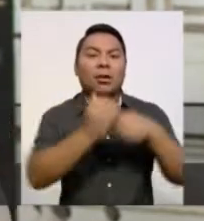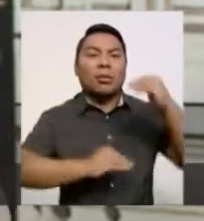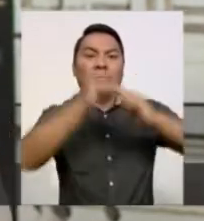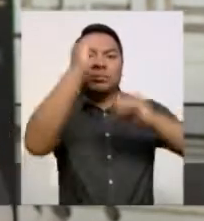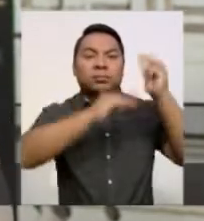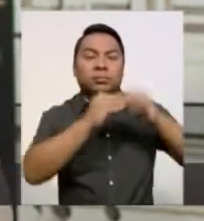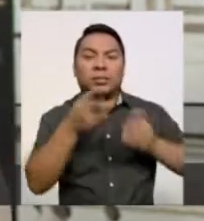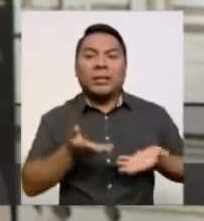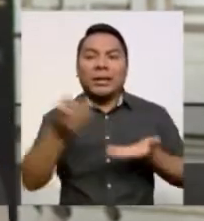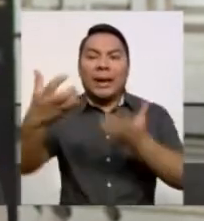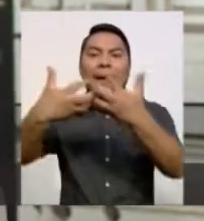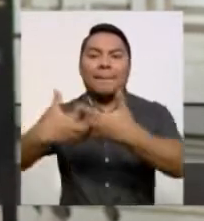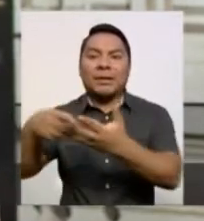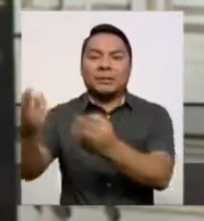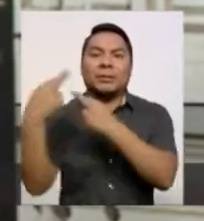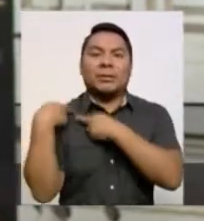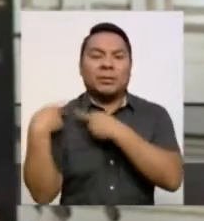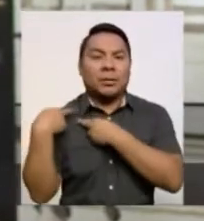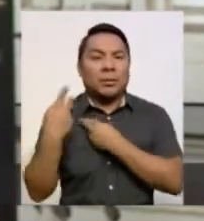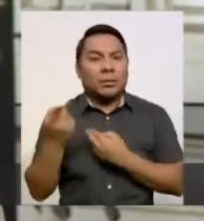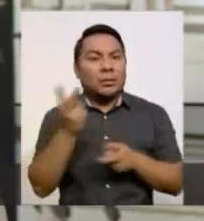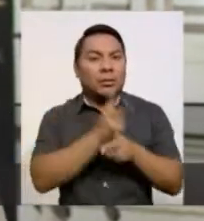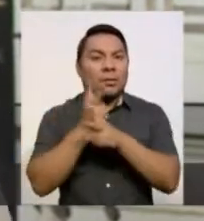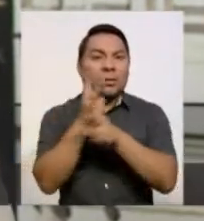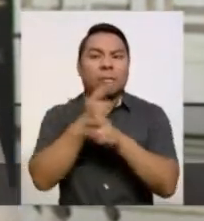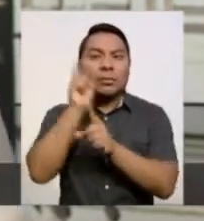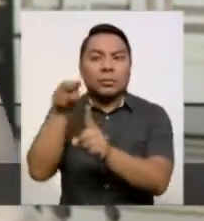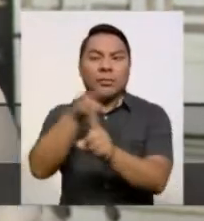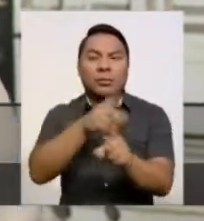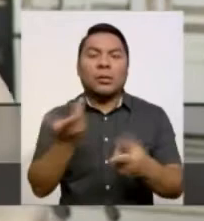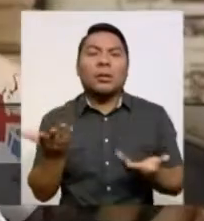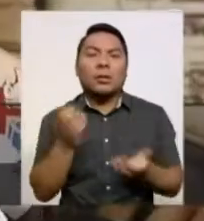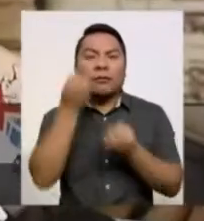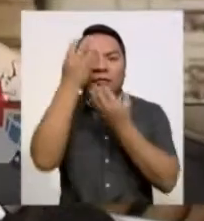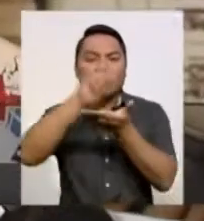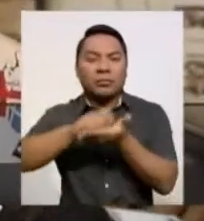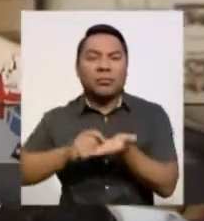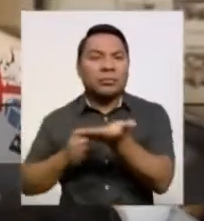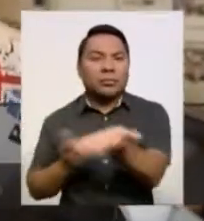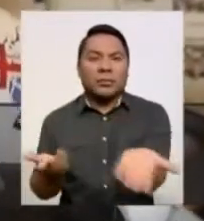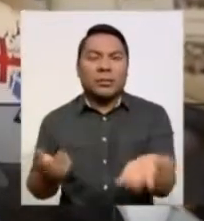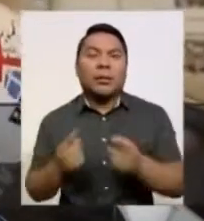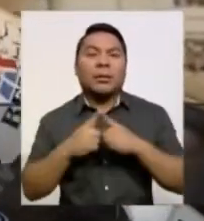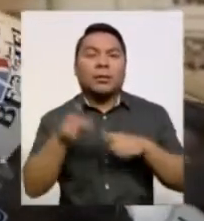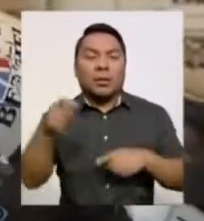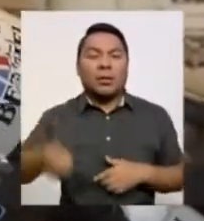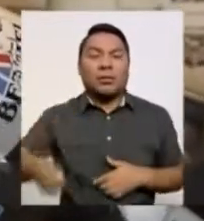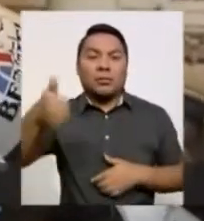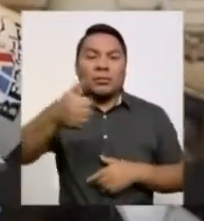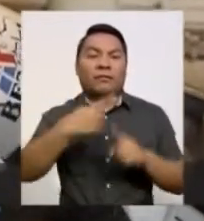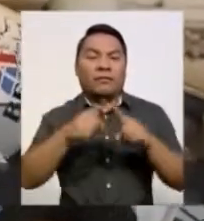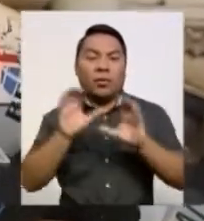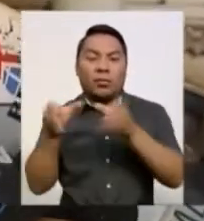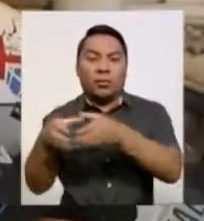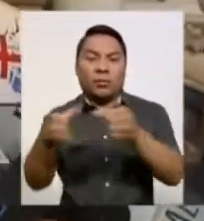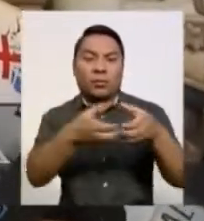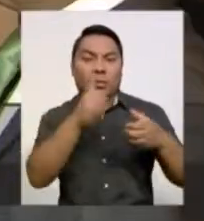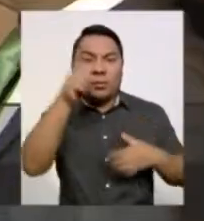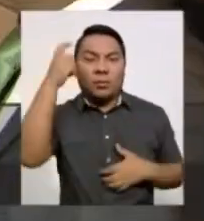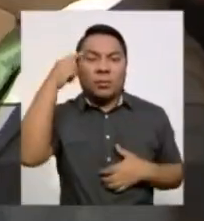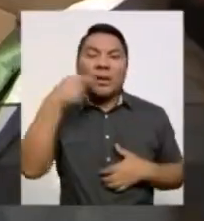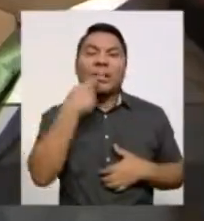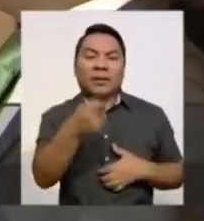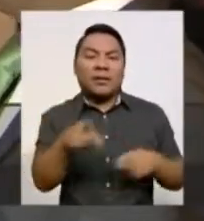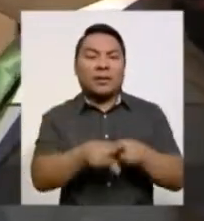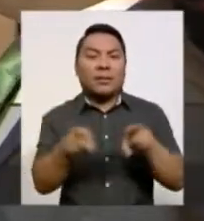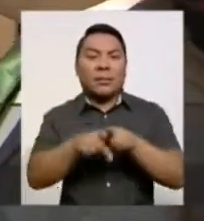garantías nos dan? ¿Se van a terminar? ¿No nos van a presentar más adendas? También legisladores de diversas bancadas expresaron su